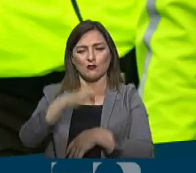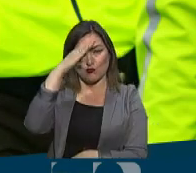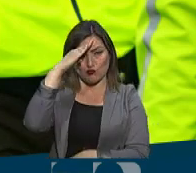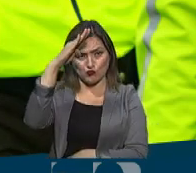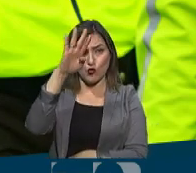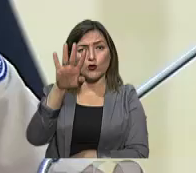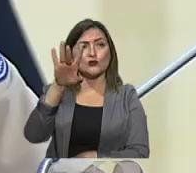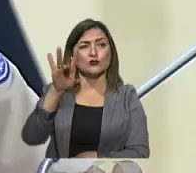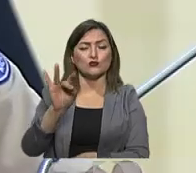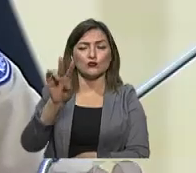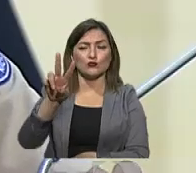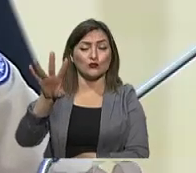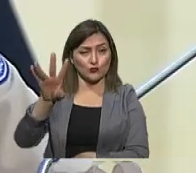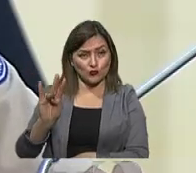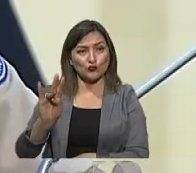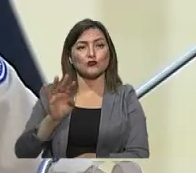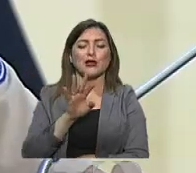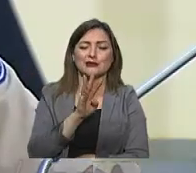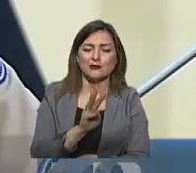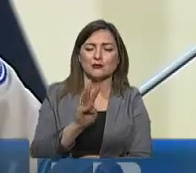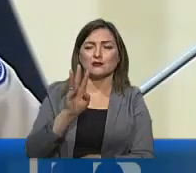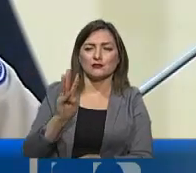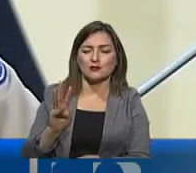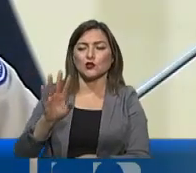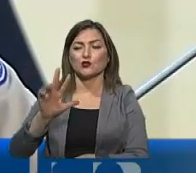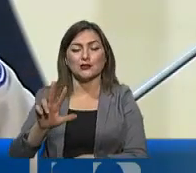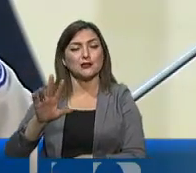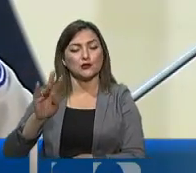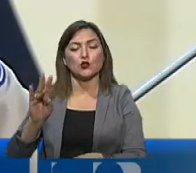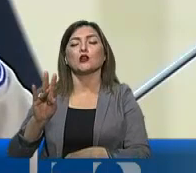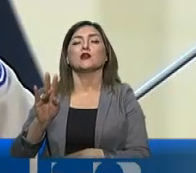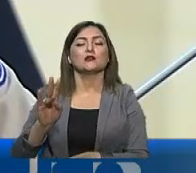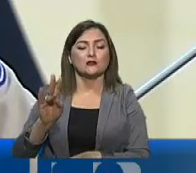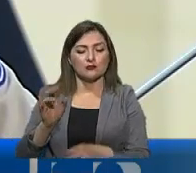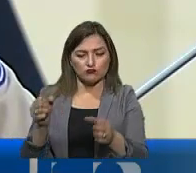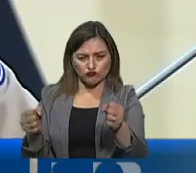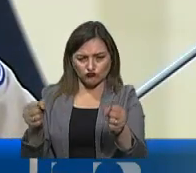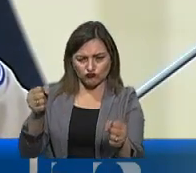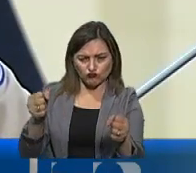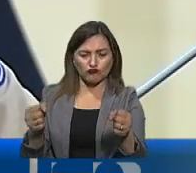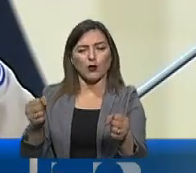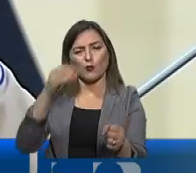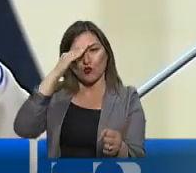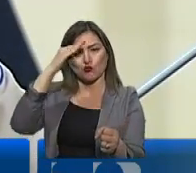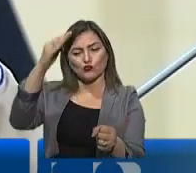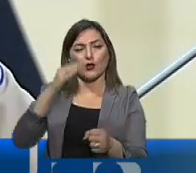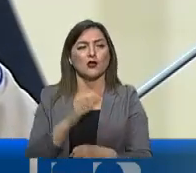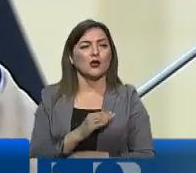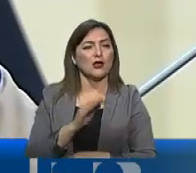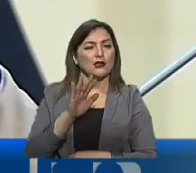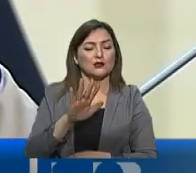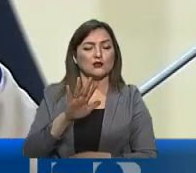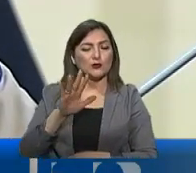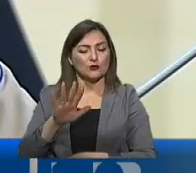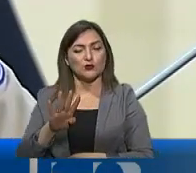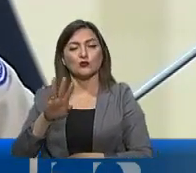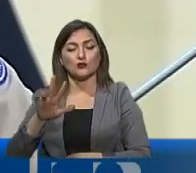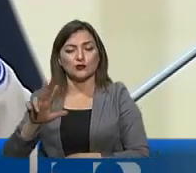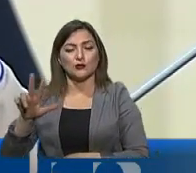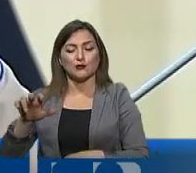efectivos policiales 6 mil 639 patrulleros 7 mil 453 motocicletas